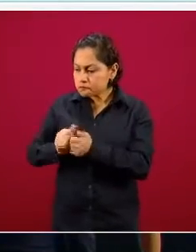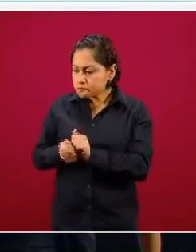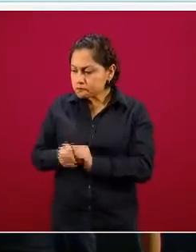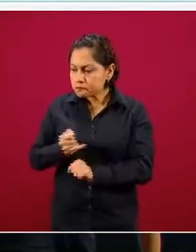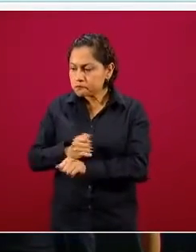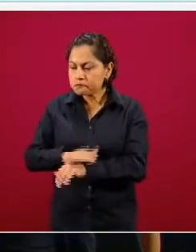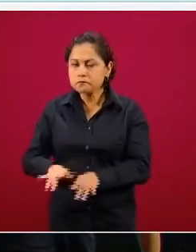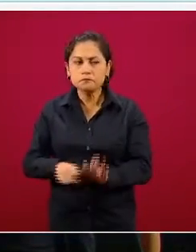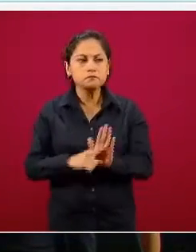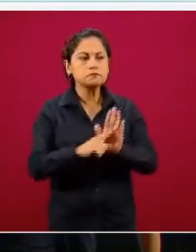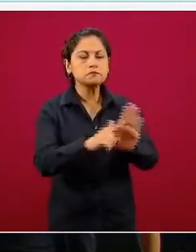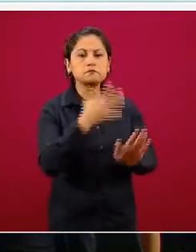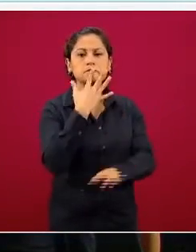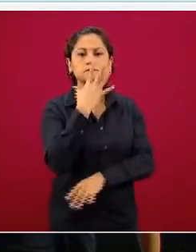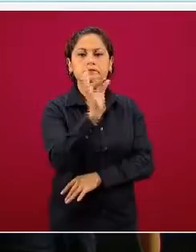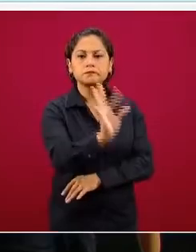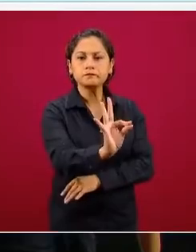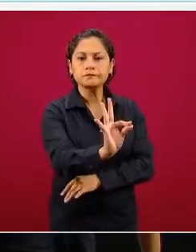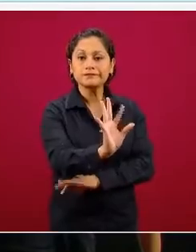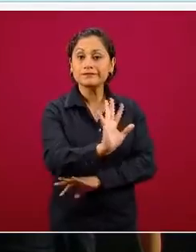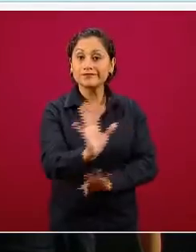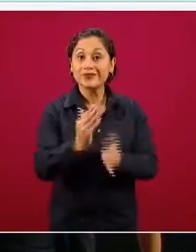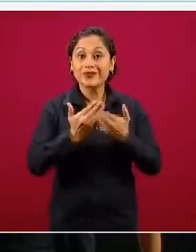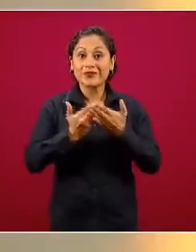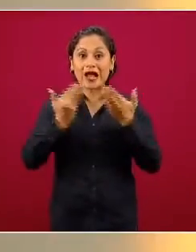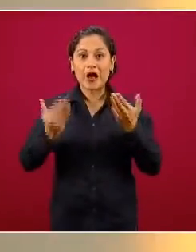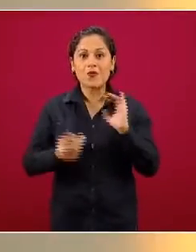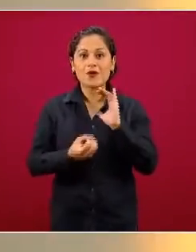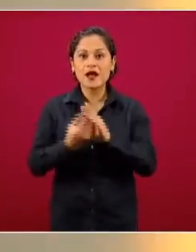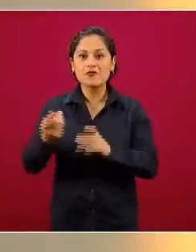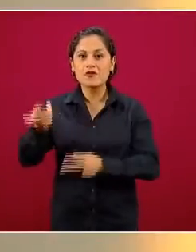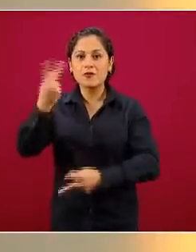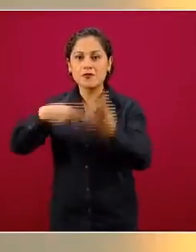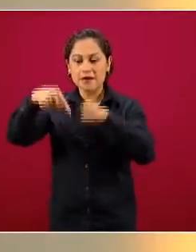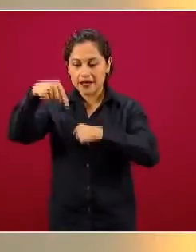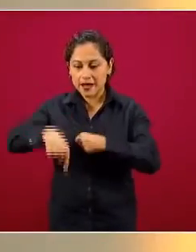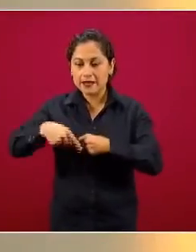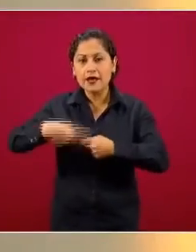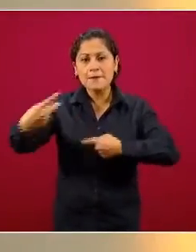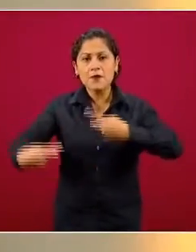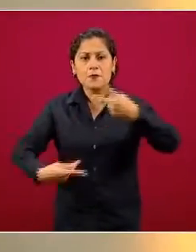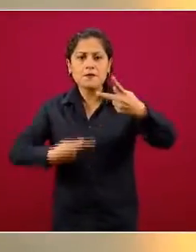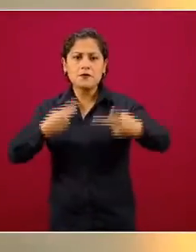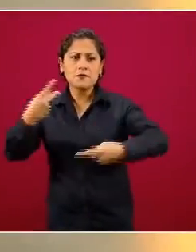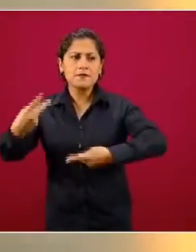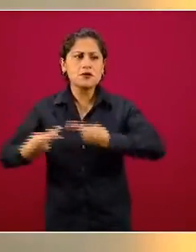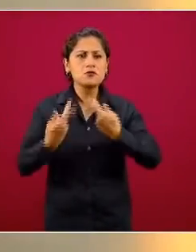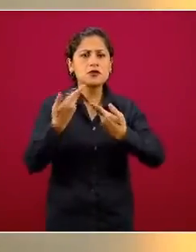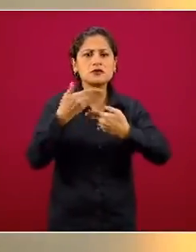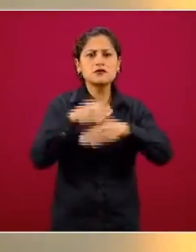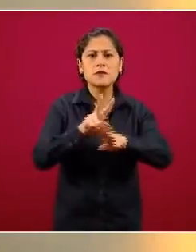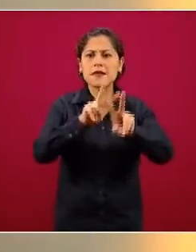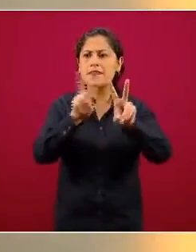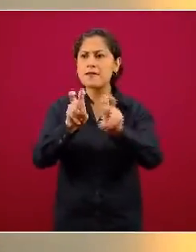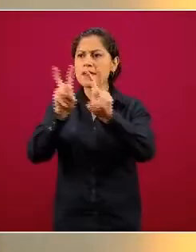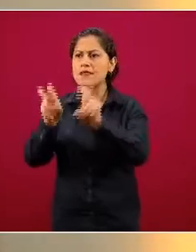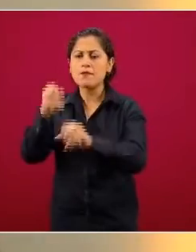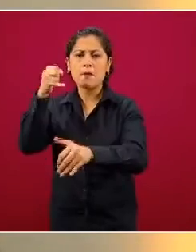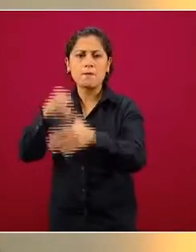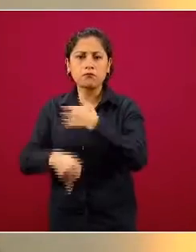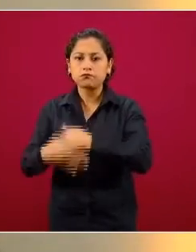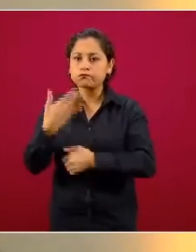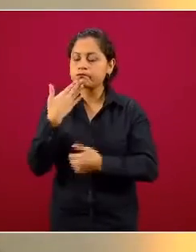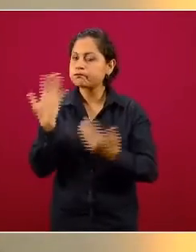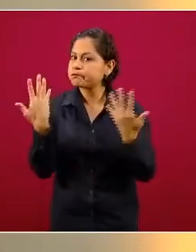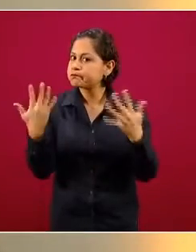aquí todo el mundo se involucre a opinar y a decir, y que si el método y que si las unidades centinela, qué bueno, eso es enriquecedor para el país.